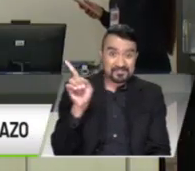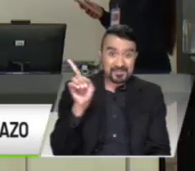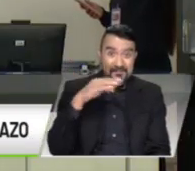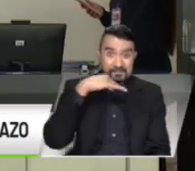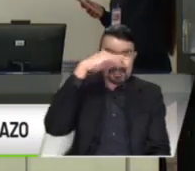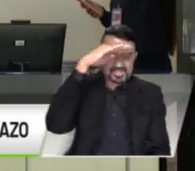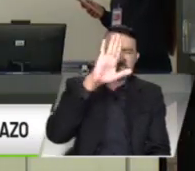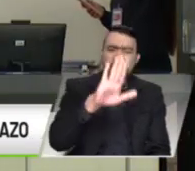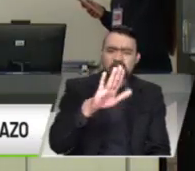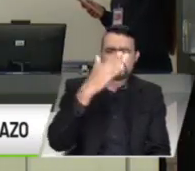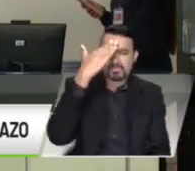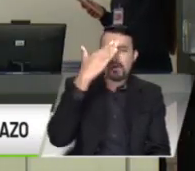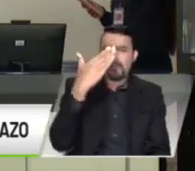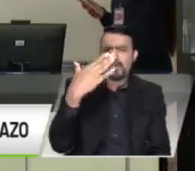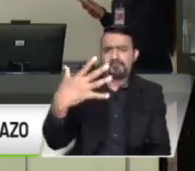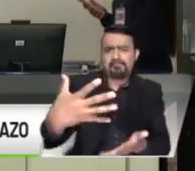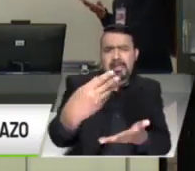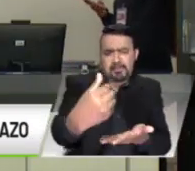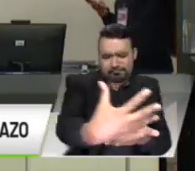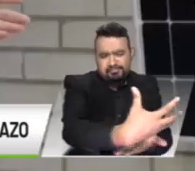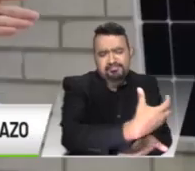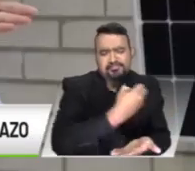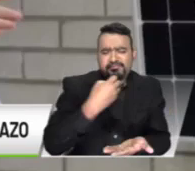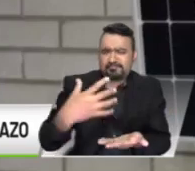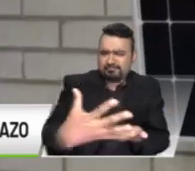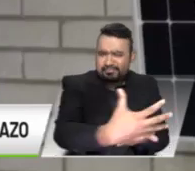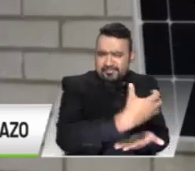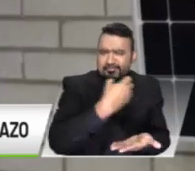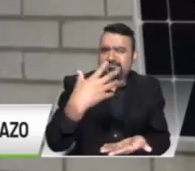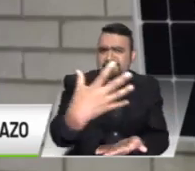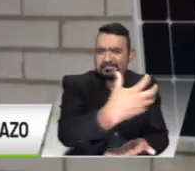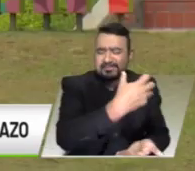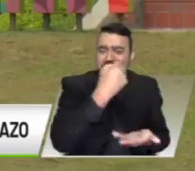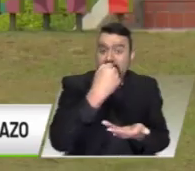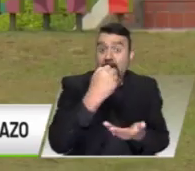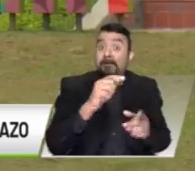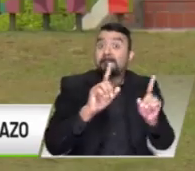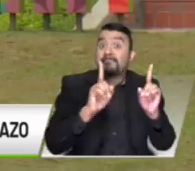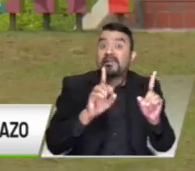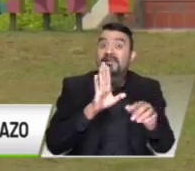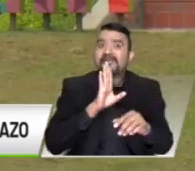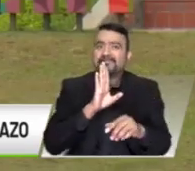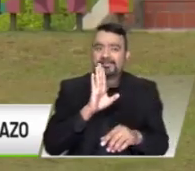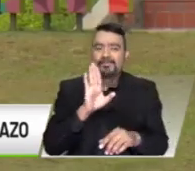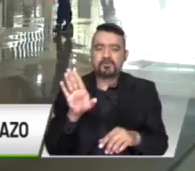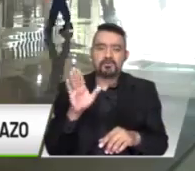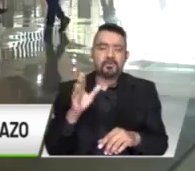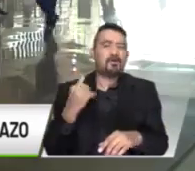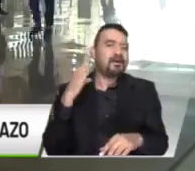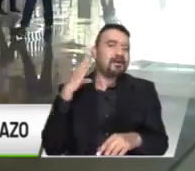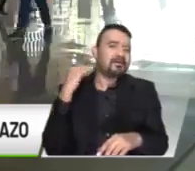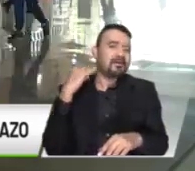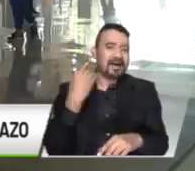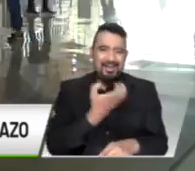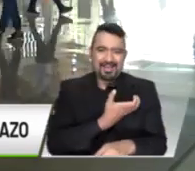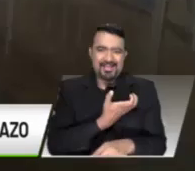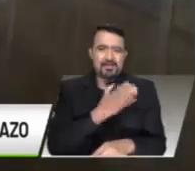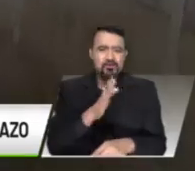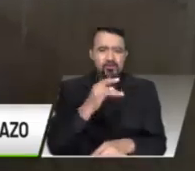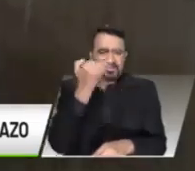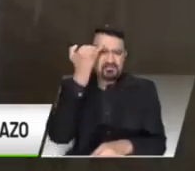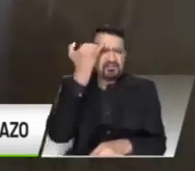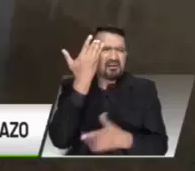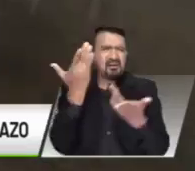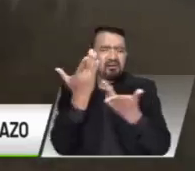recursos transfiere al municipio. Pese a ello, el alcalde de Medellín intentó crear una empresa industrial y comercial del estado